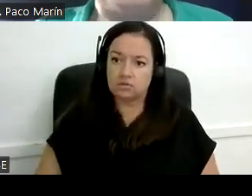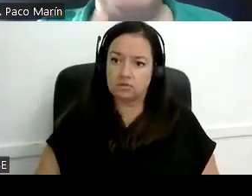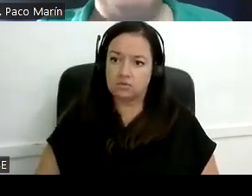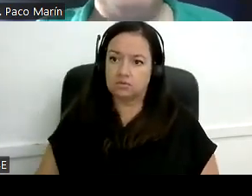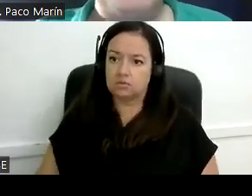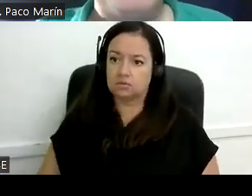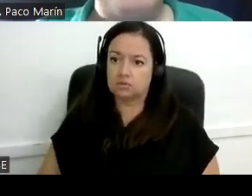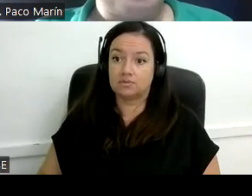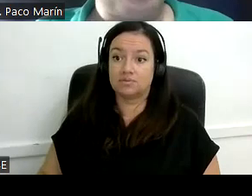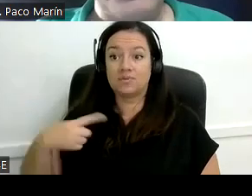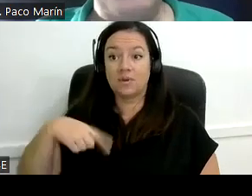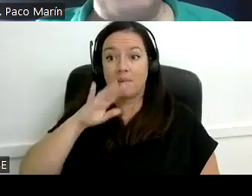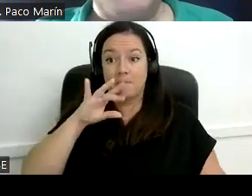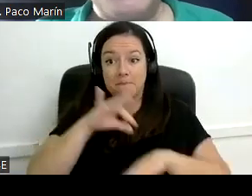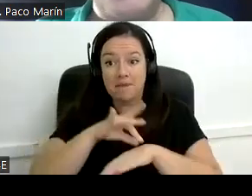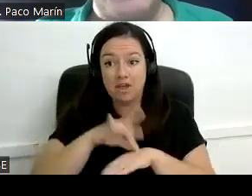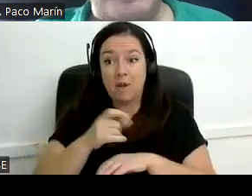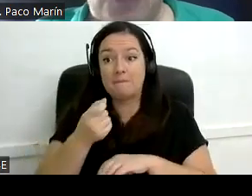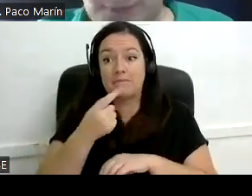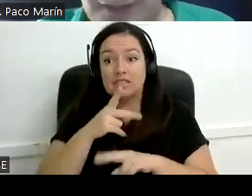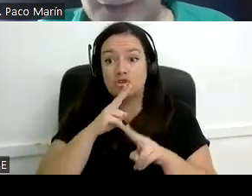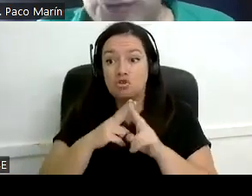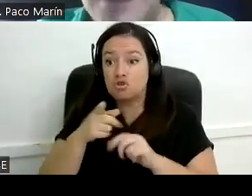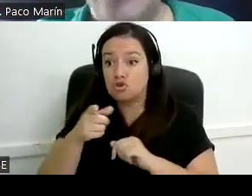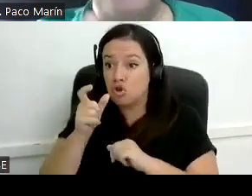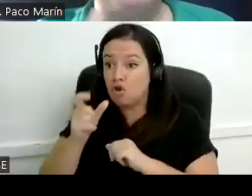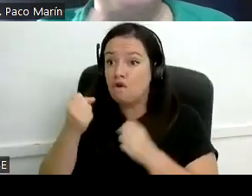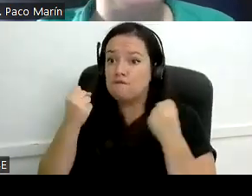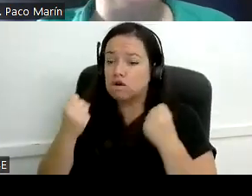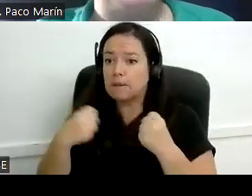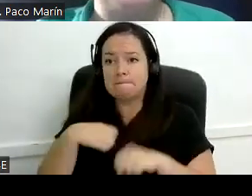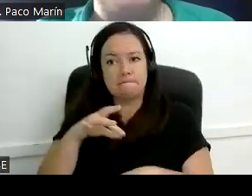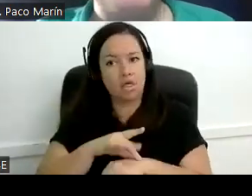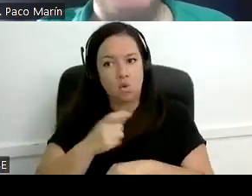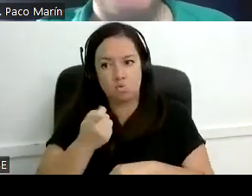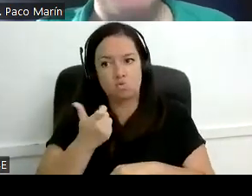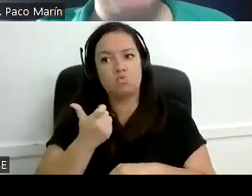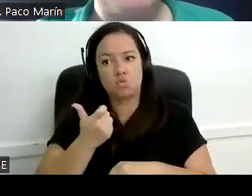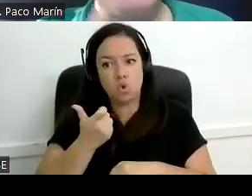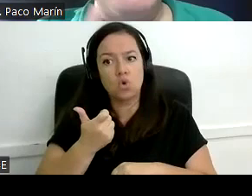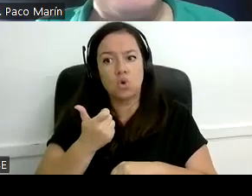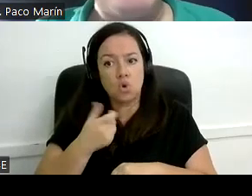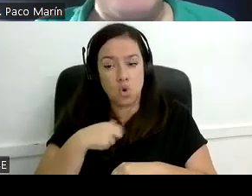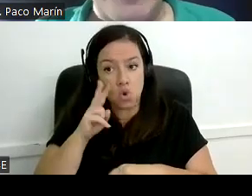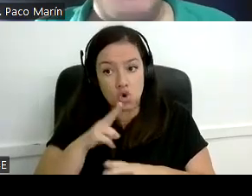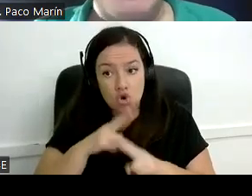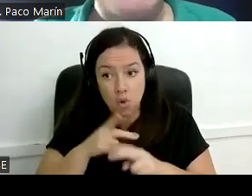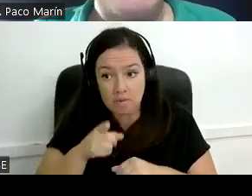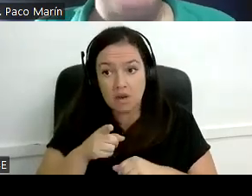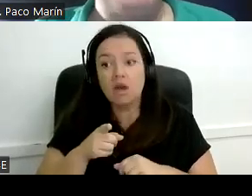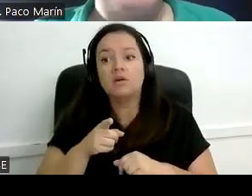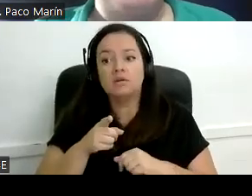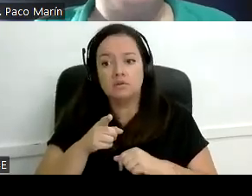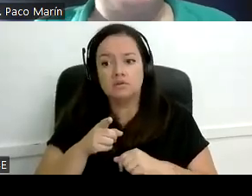nosotros, porque no solo actúa sobre la serotonina, sino que actúa también sobre otro neurotransmisor, que es la